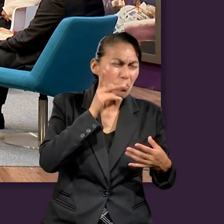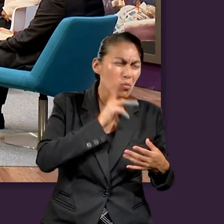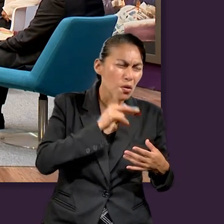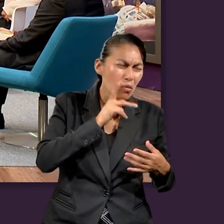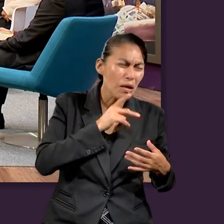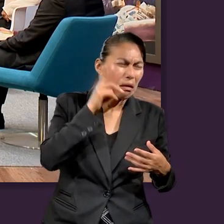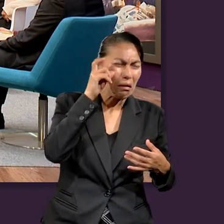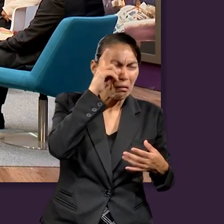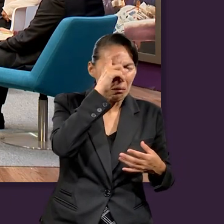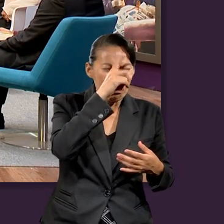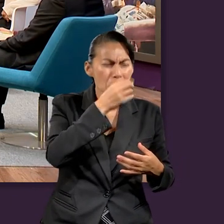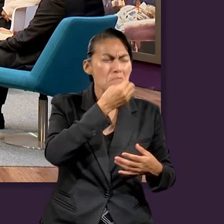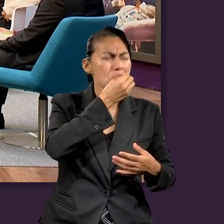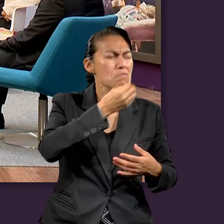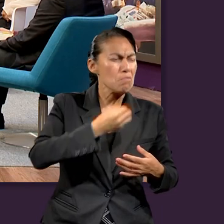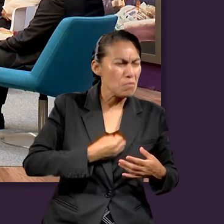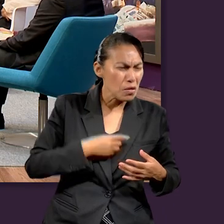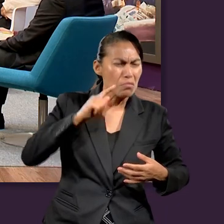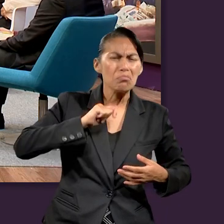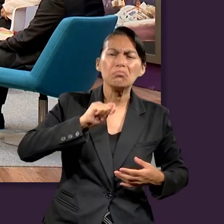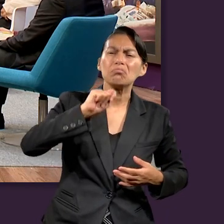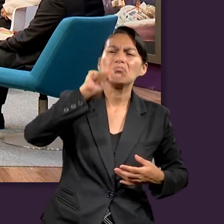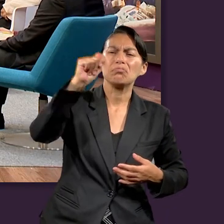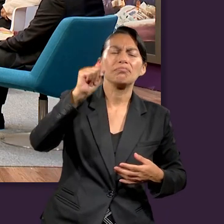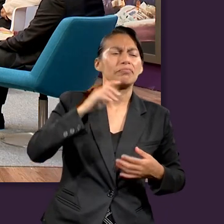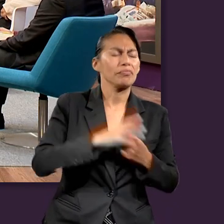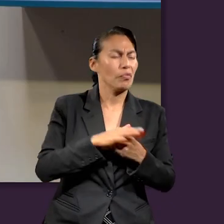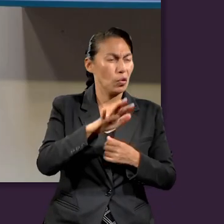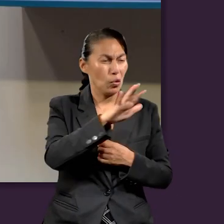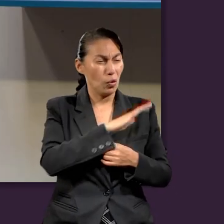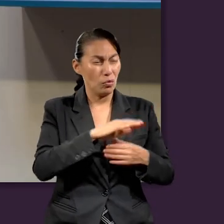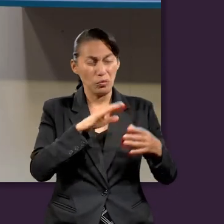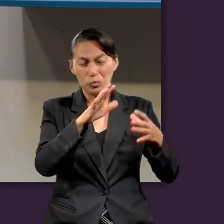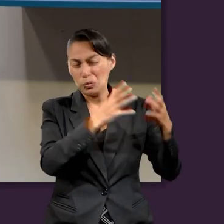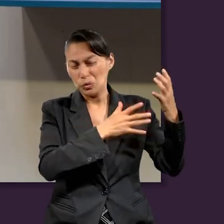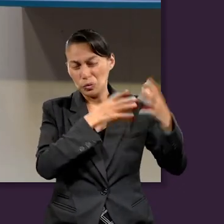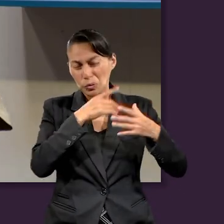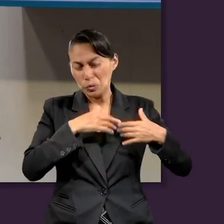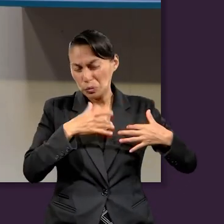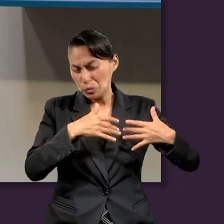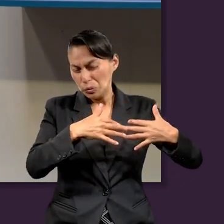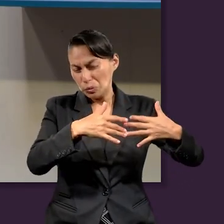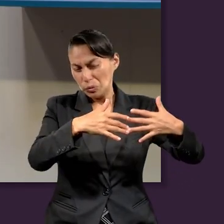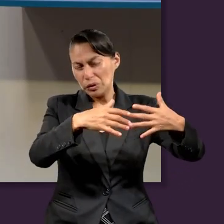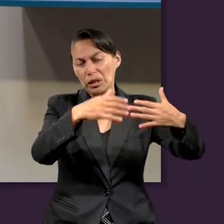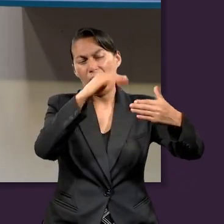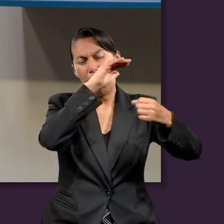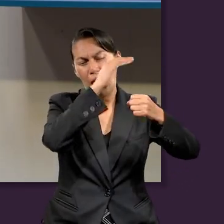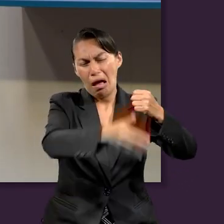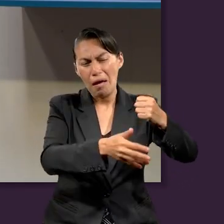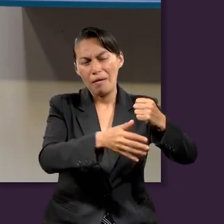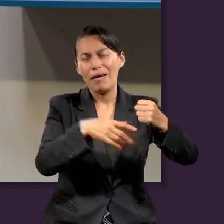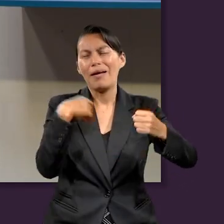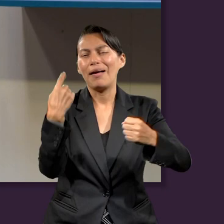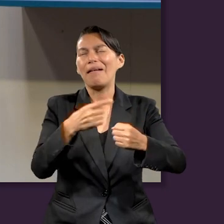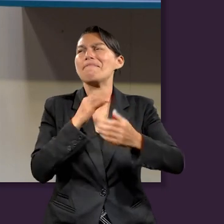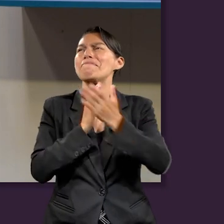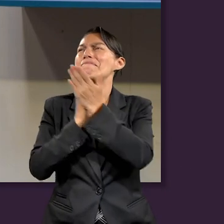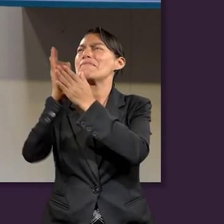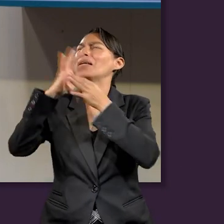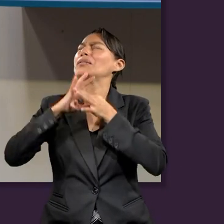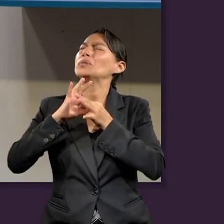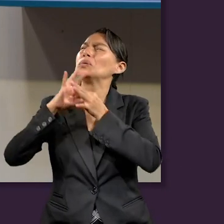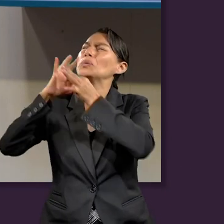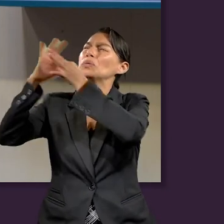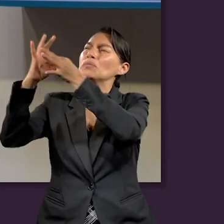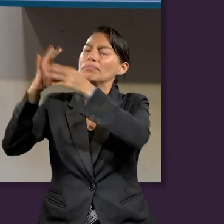es decir, pasarán por ese momento de prueba y triunfarán al final de la historia de este mundo. Hemos visto un